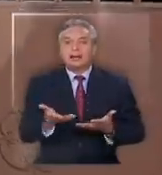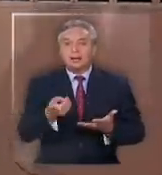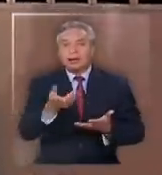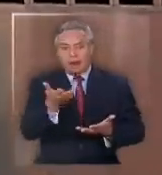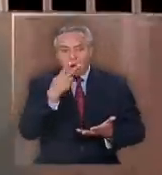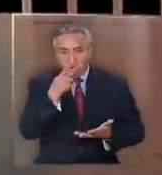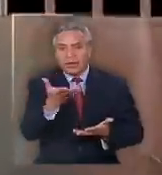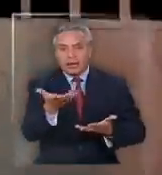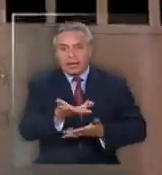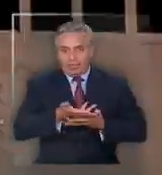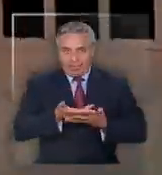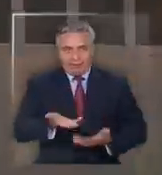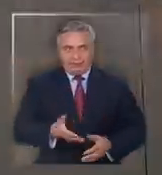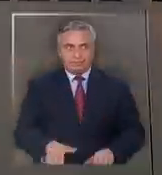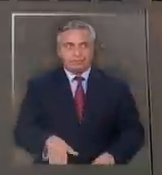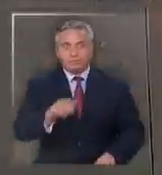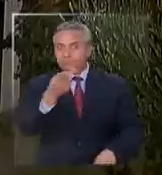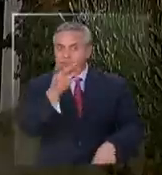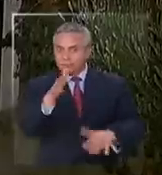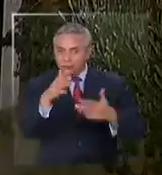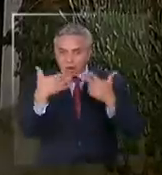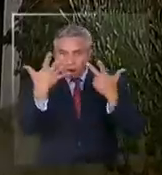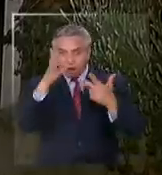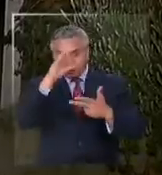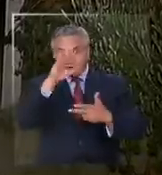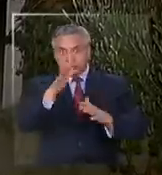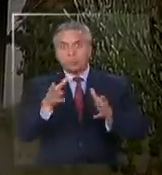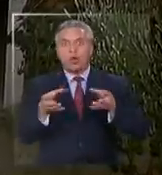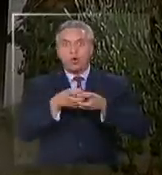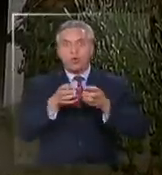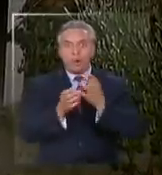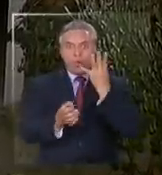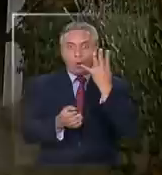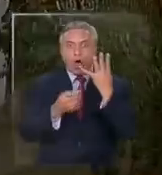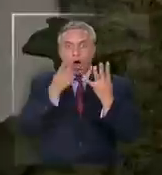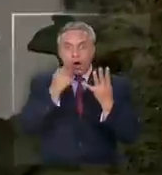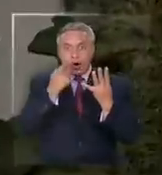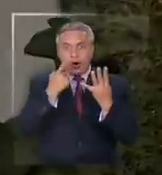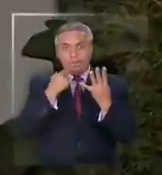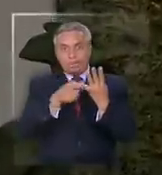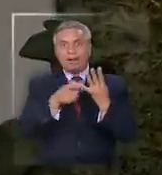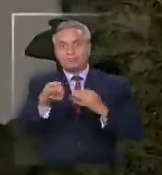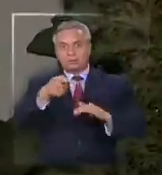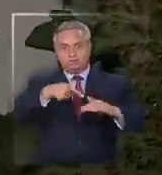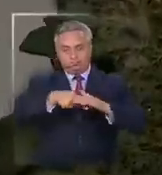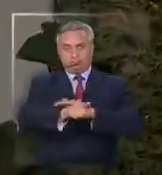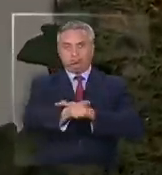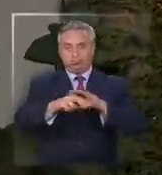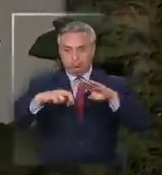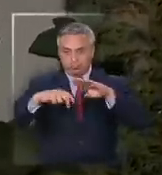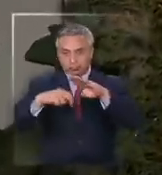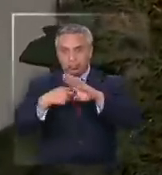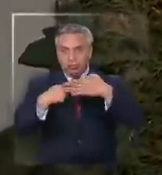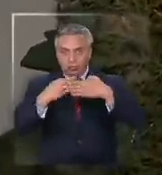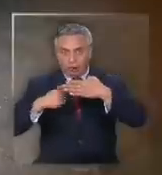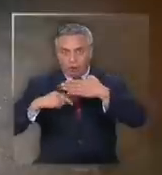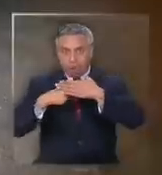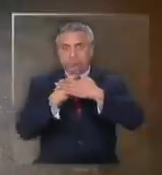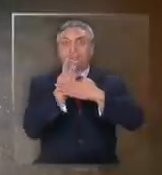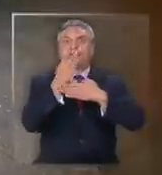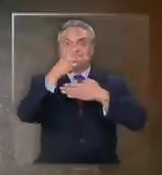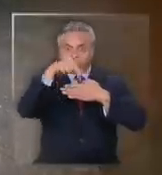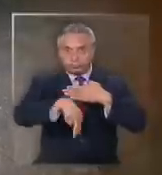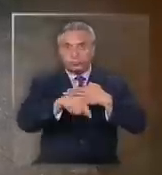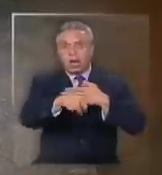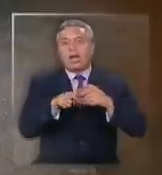que nos dijo. A las 20 horas aproximadamente, un grupo de cuatro individuos ingresaron por escalamiento hasta el interior de este